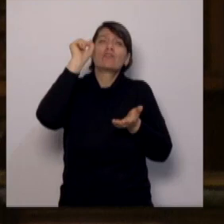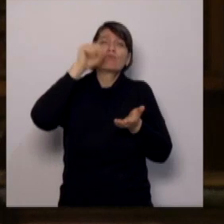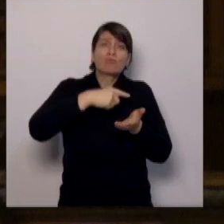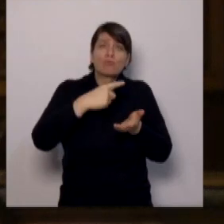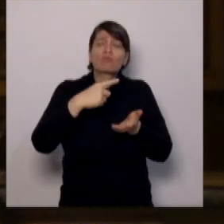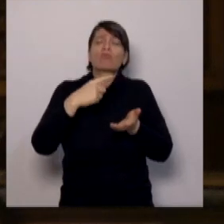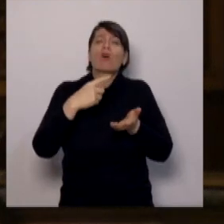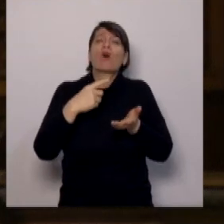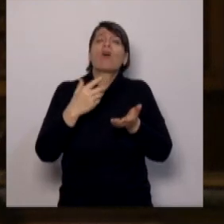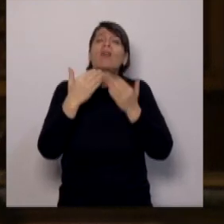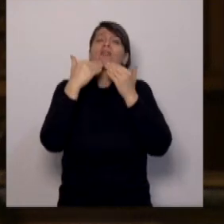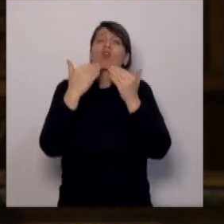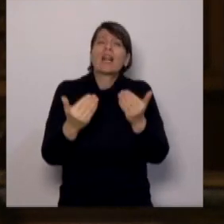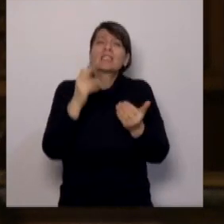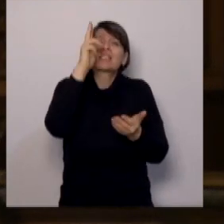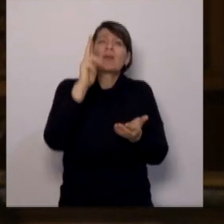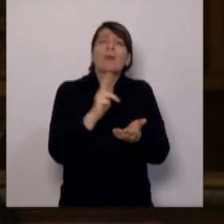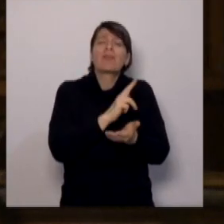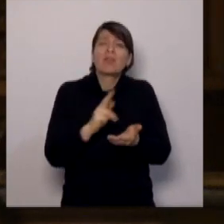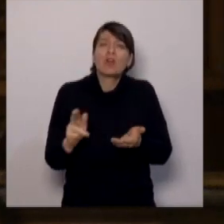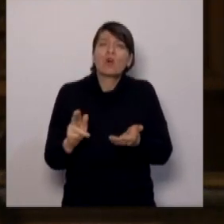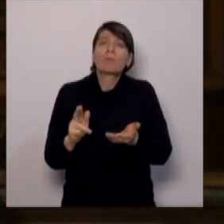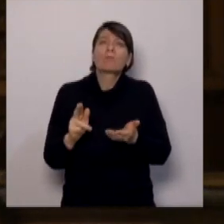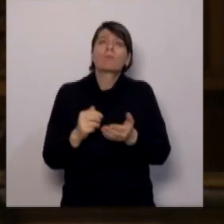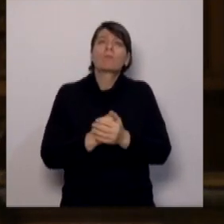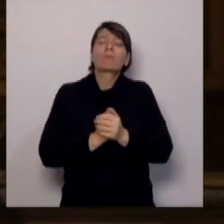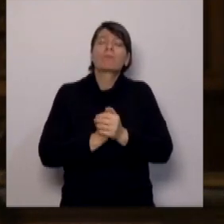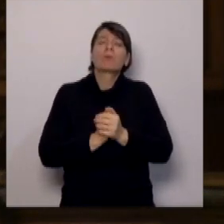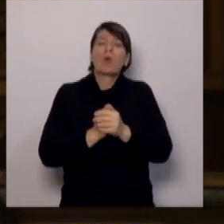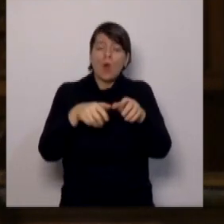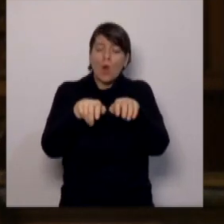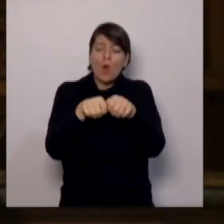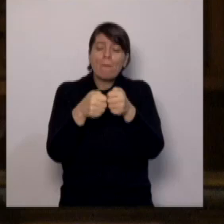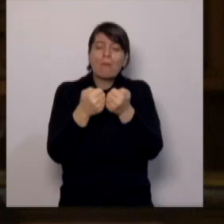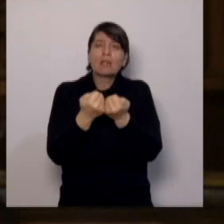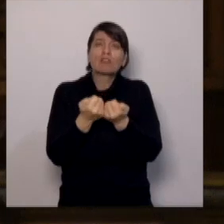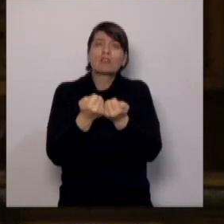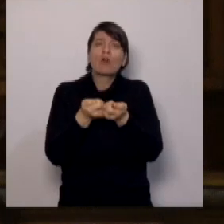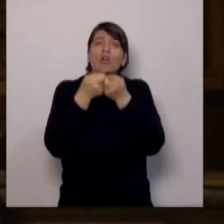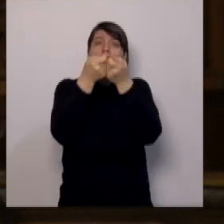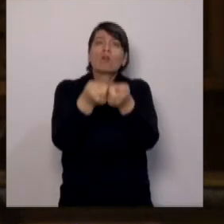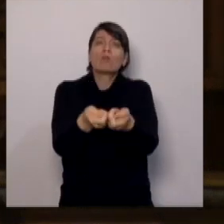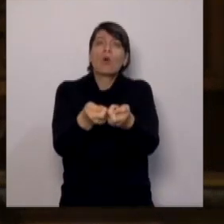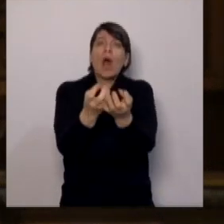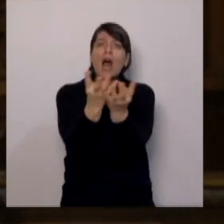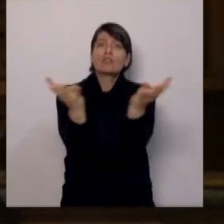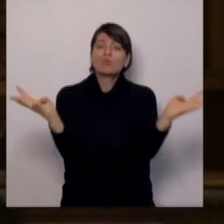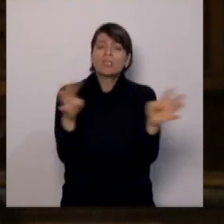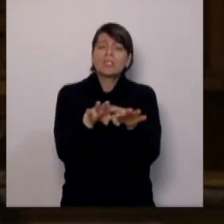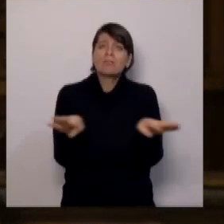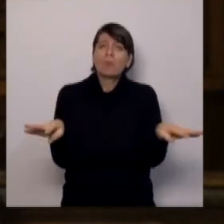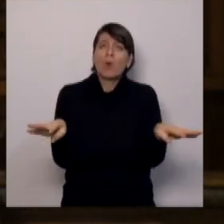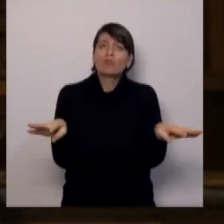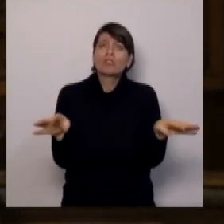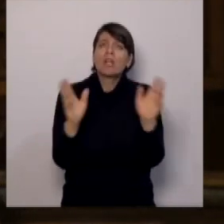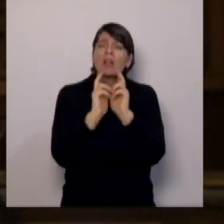suyo todopoderoso, dando gracias, te bendijo. Lo partió y lo dio a